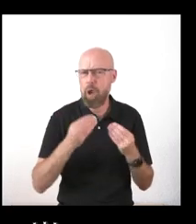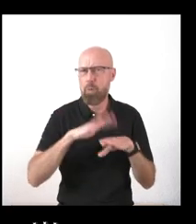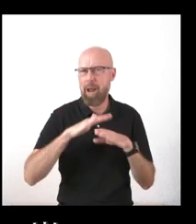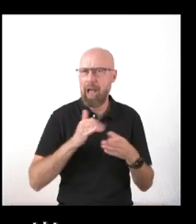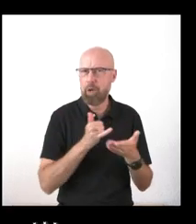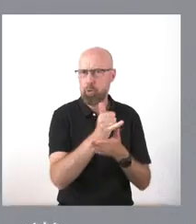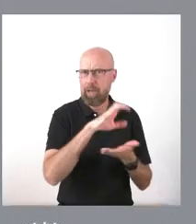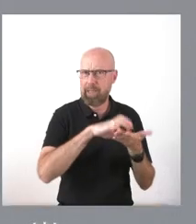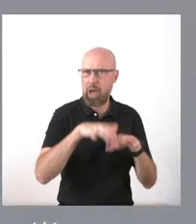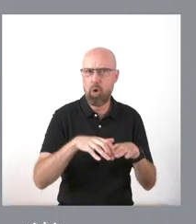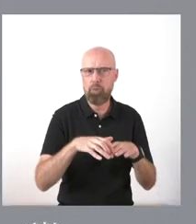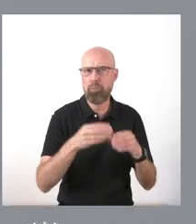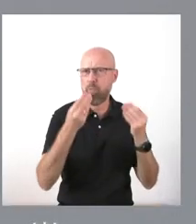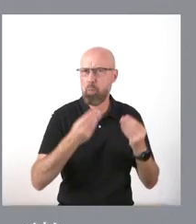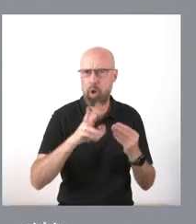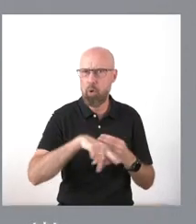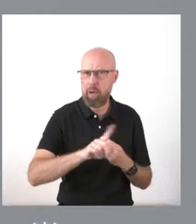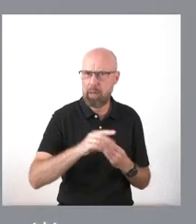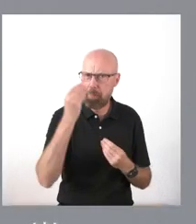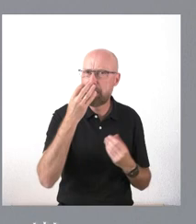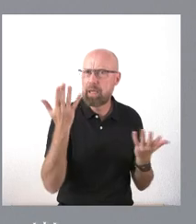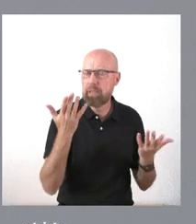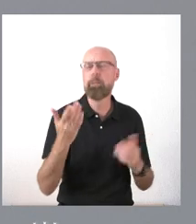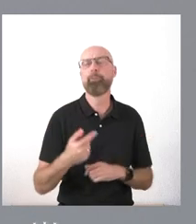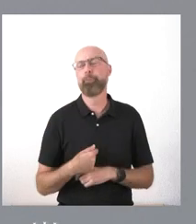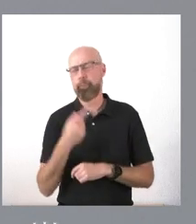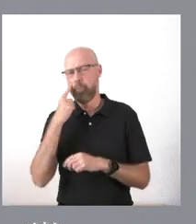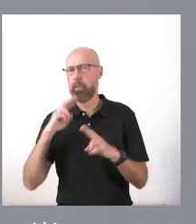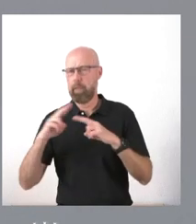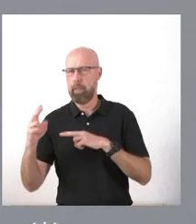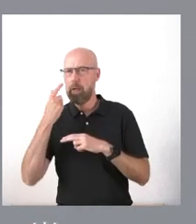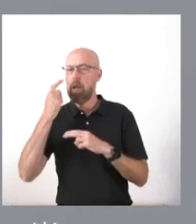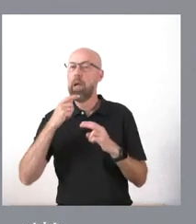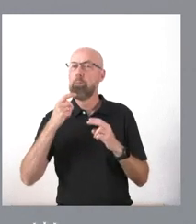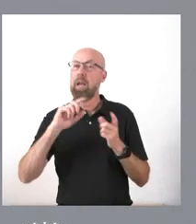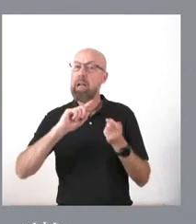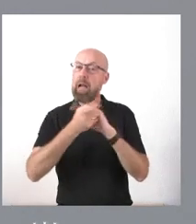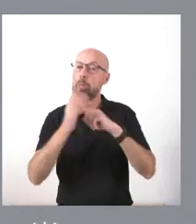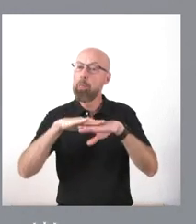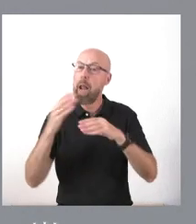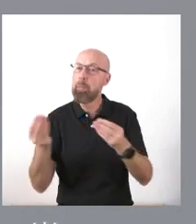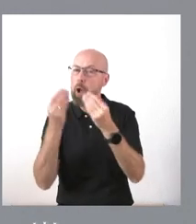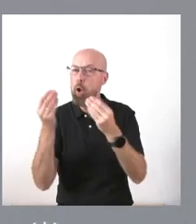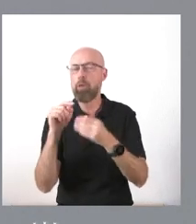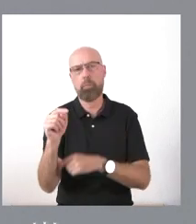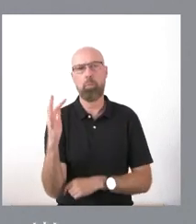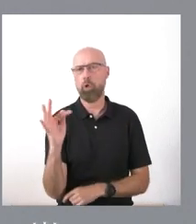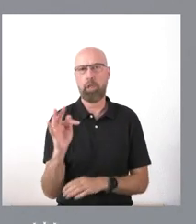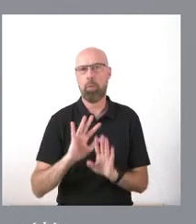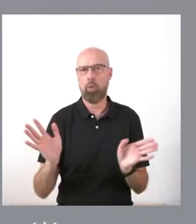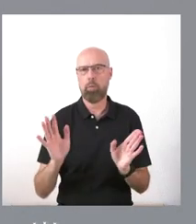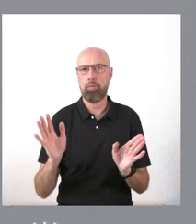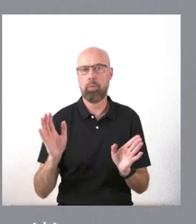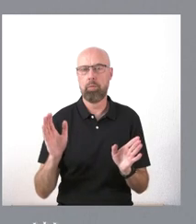de Castilla y león cualquier cambio que sea para mejor eso cambio positivo quienes tienen que valorar esto es el conjunto